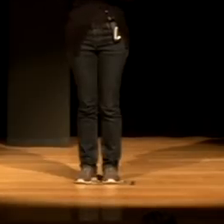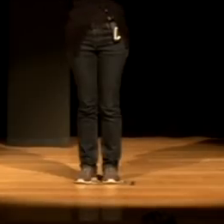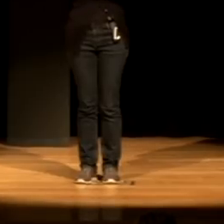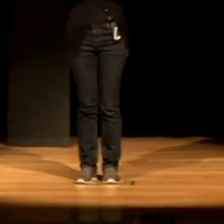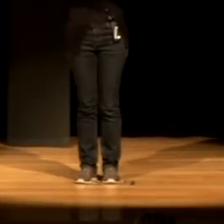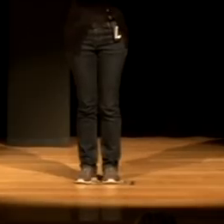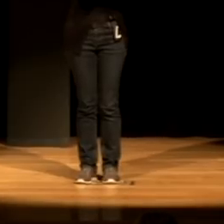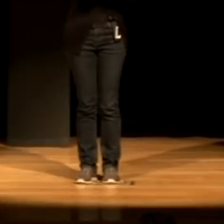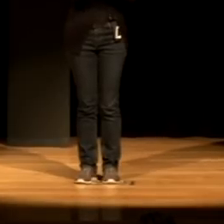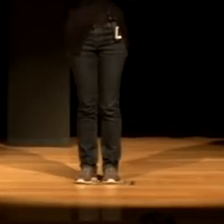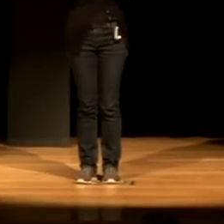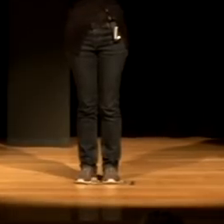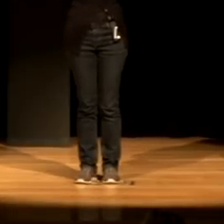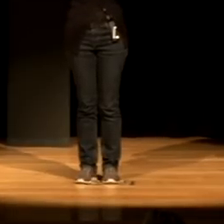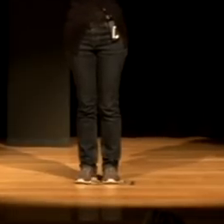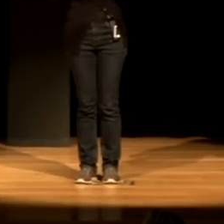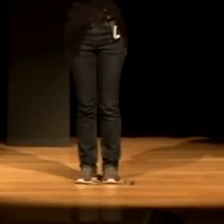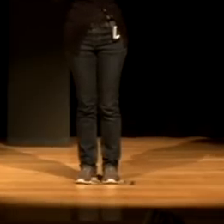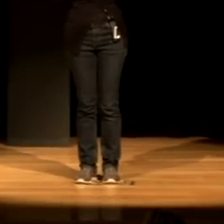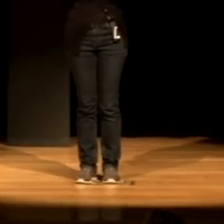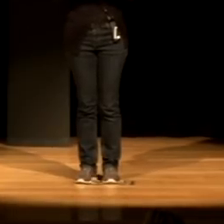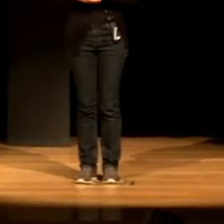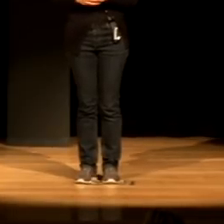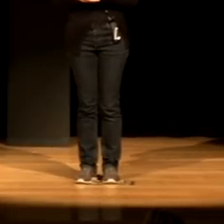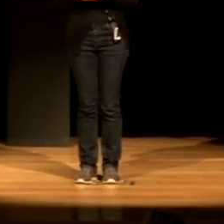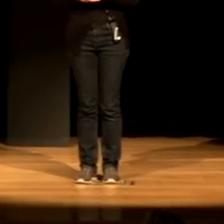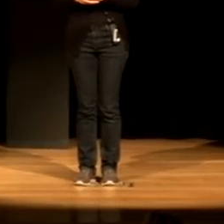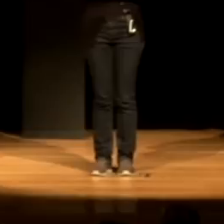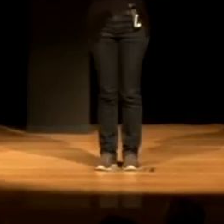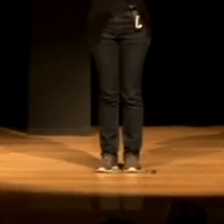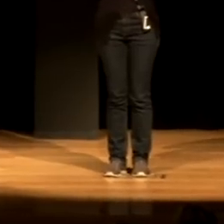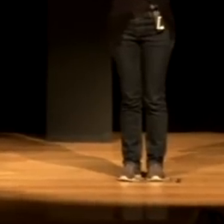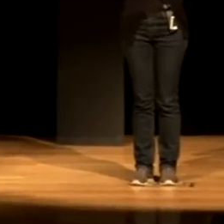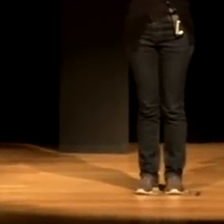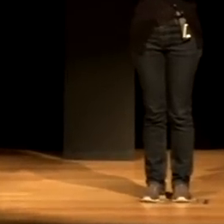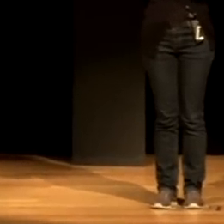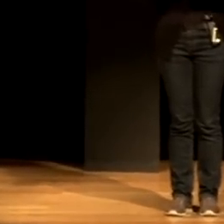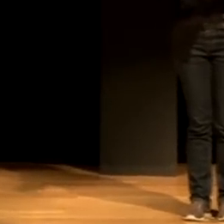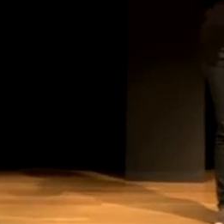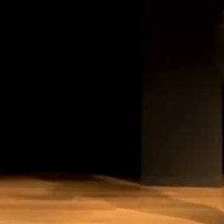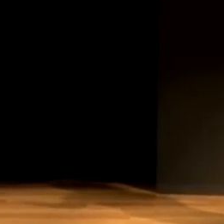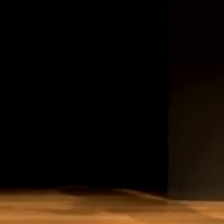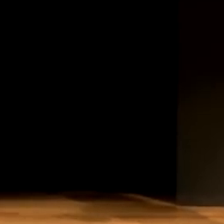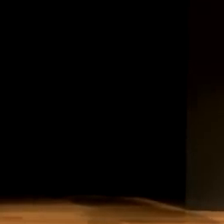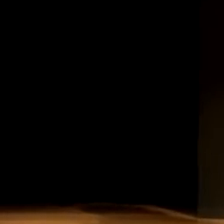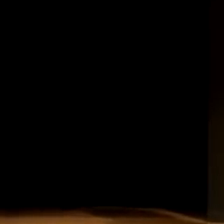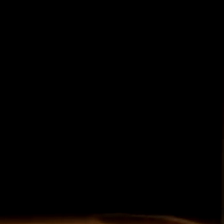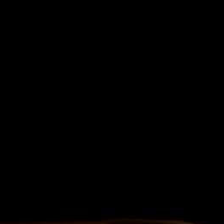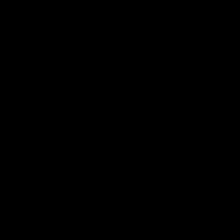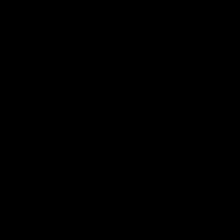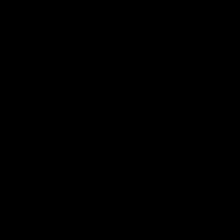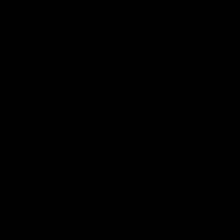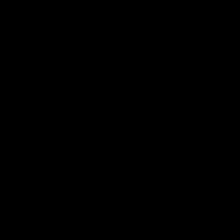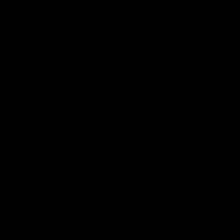eta hausnet egiten eskerrik asko zi publiko ere hemen izan duen jarrera hemen